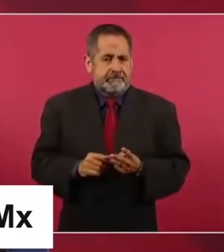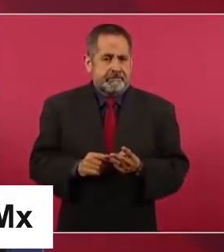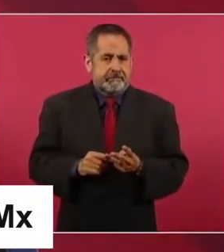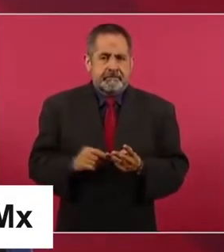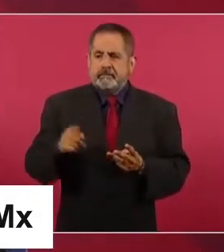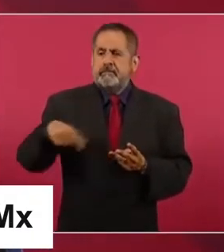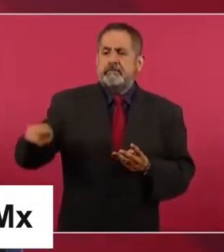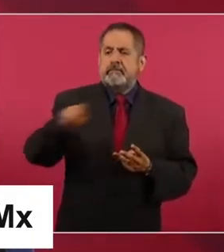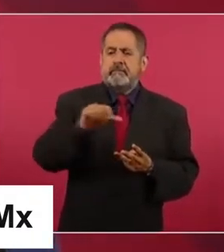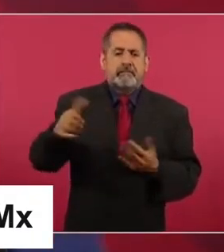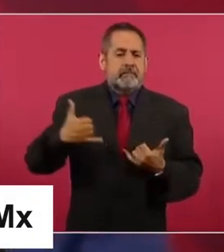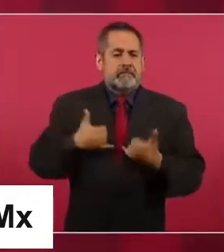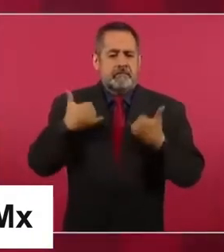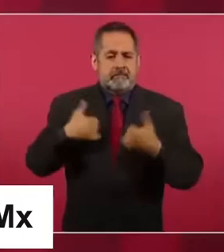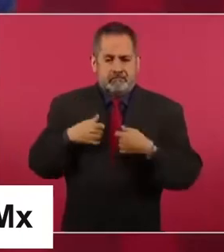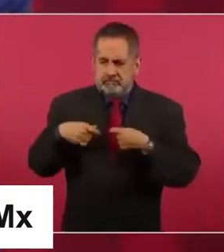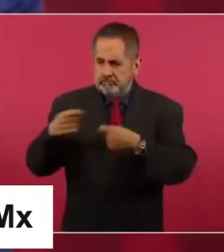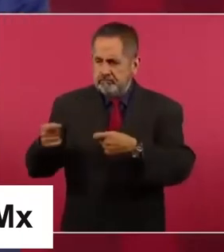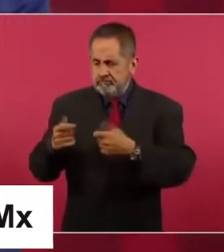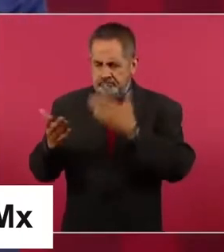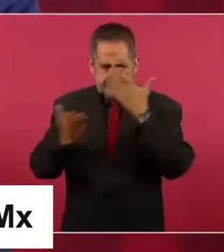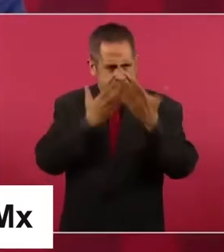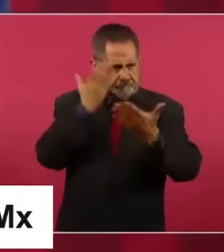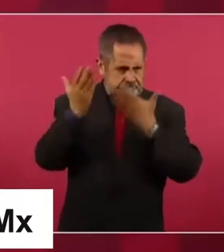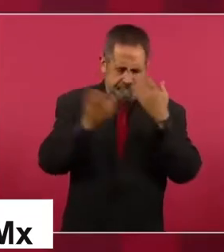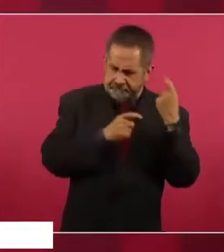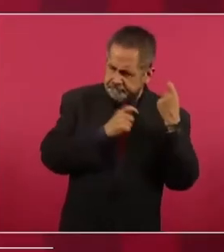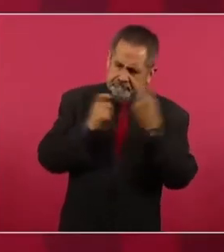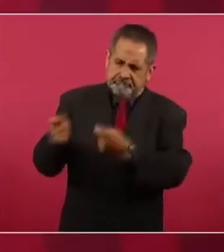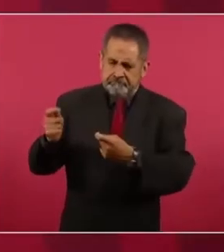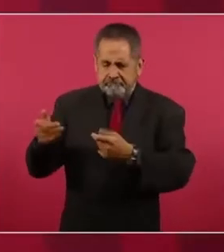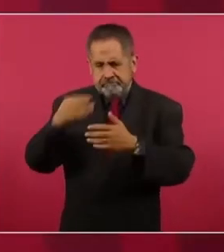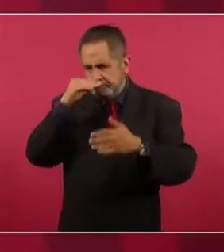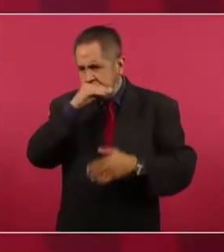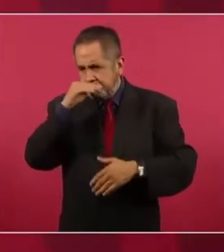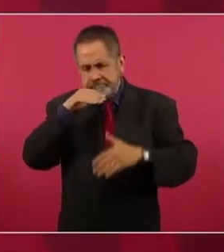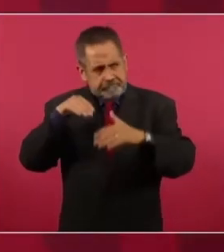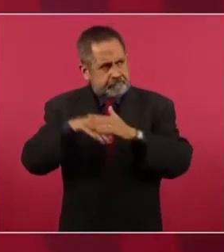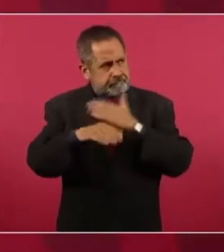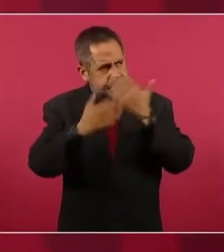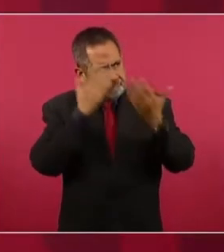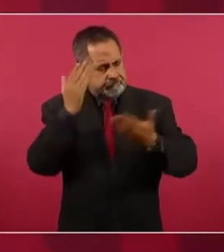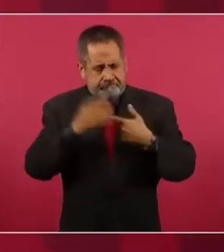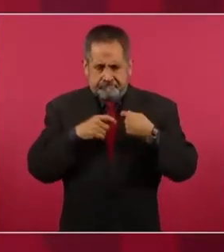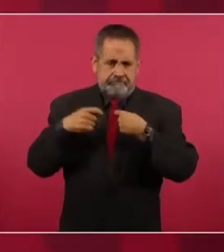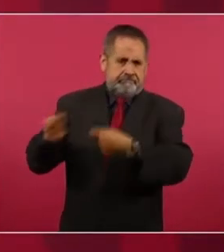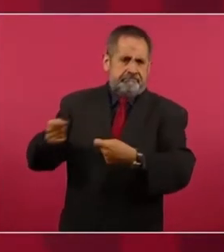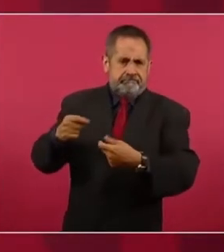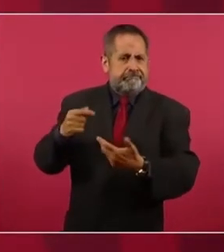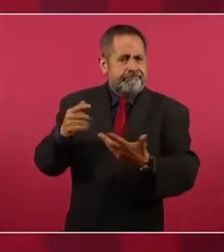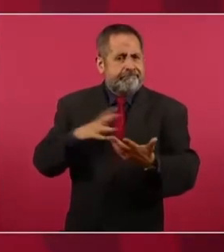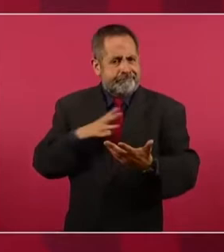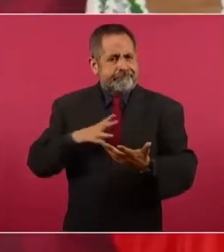los jóvenes garantizada la educación pública y también gratuita,